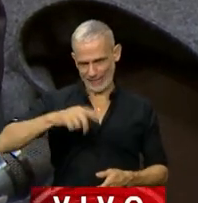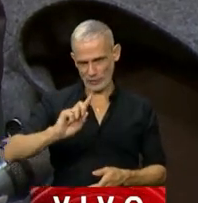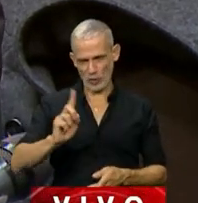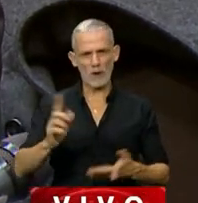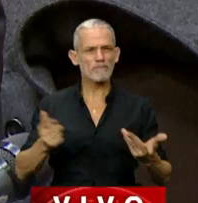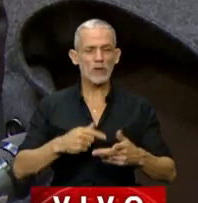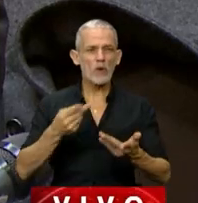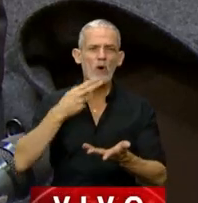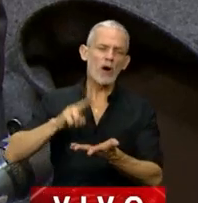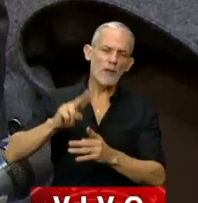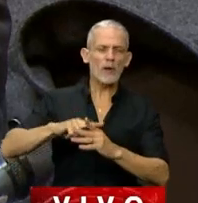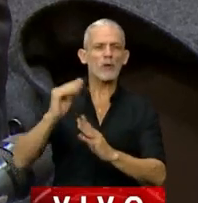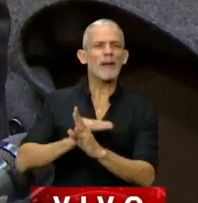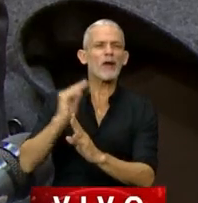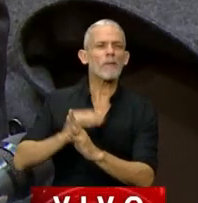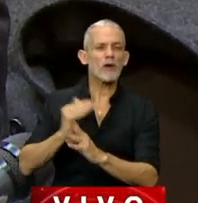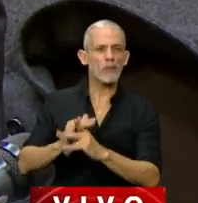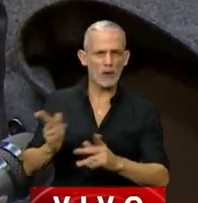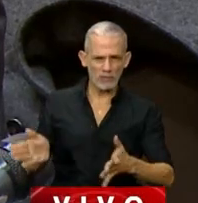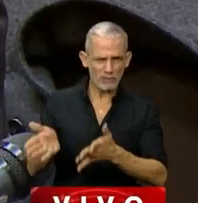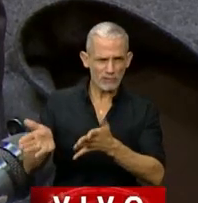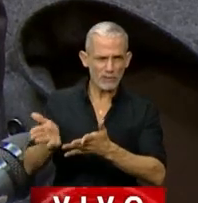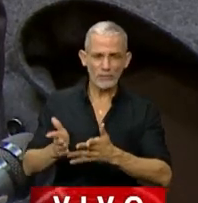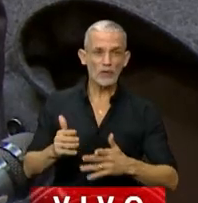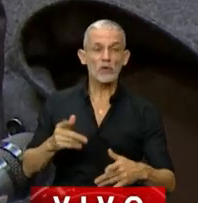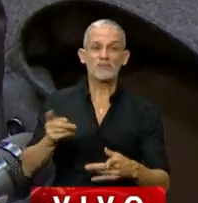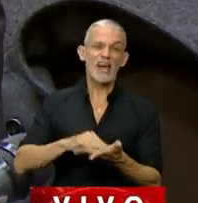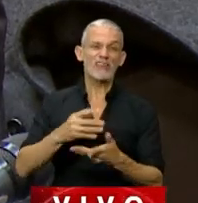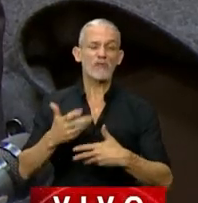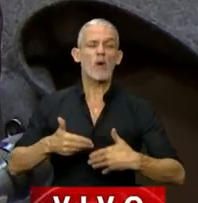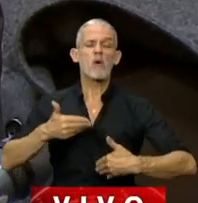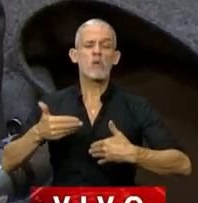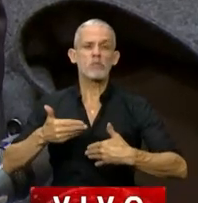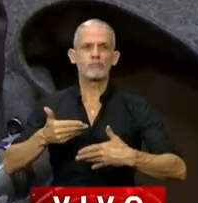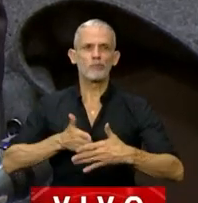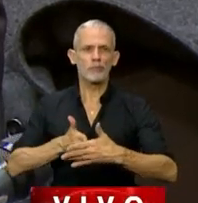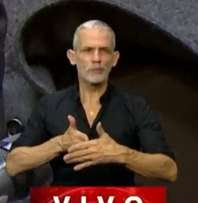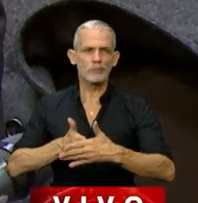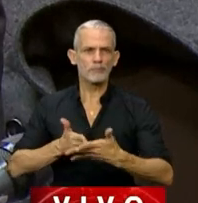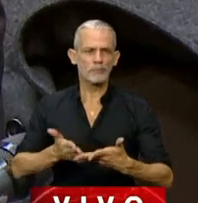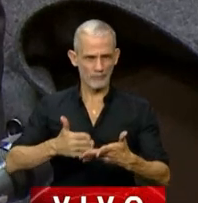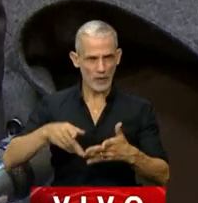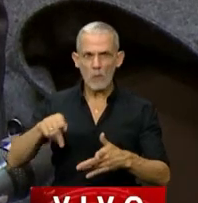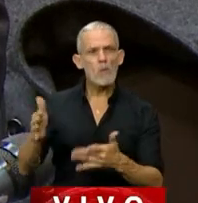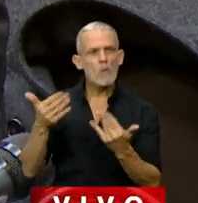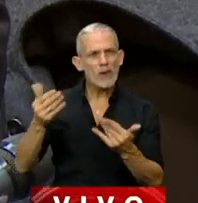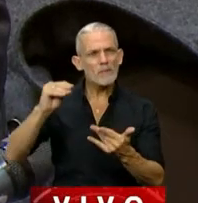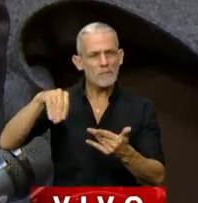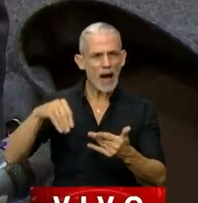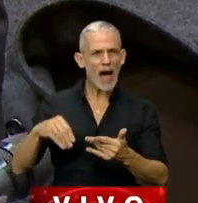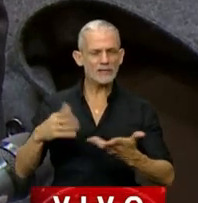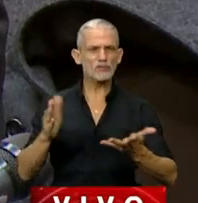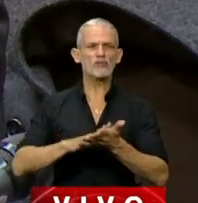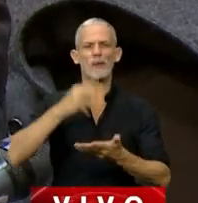promocionales durante tanto tiempo, eso ha impedido el desarrollo de la provincia de Tierra del Fuego. Repito, el potencial